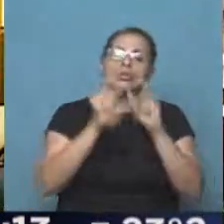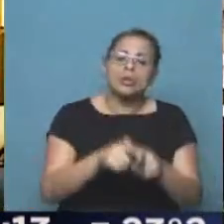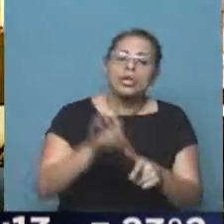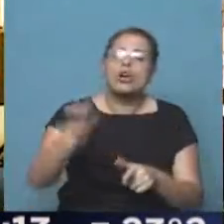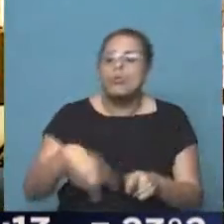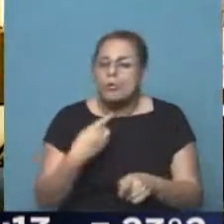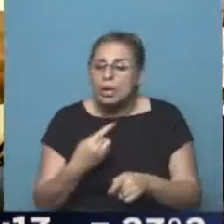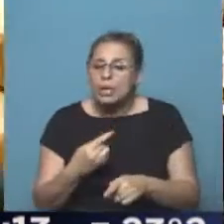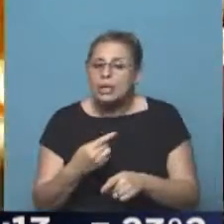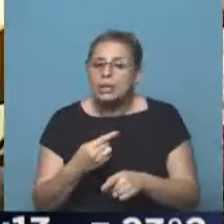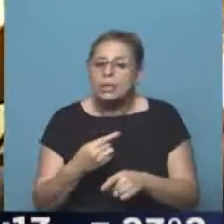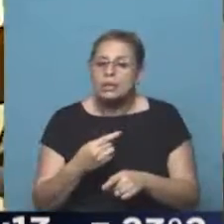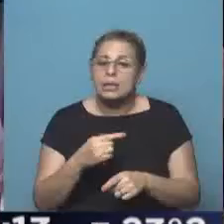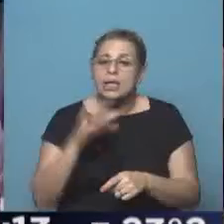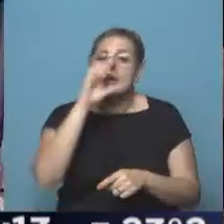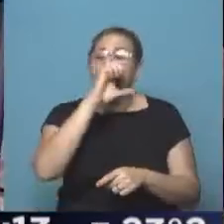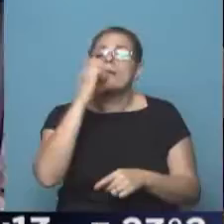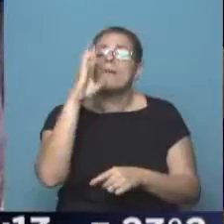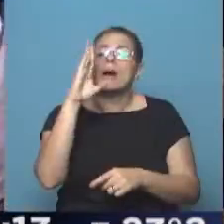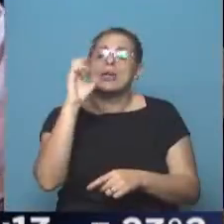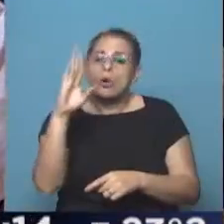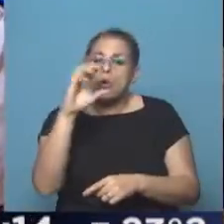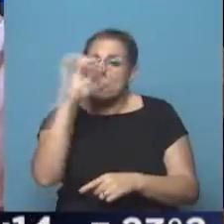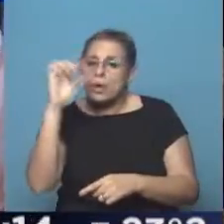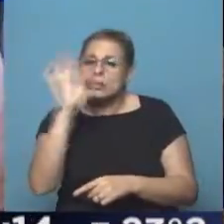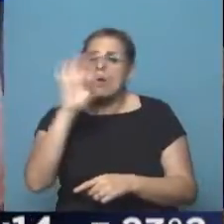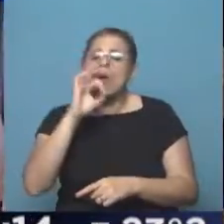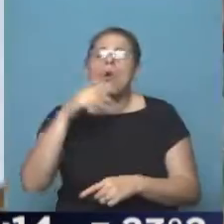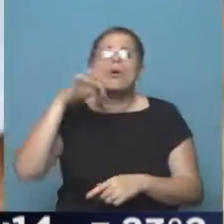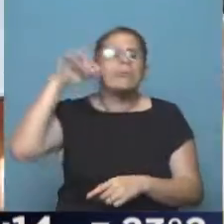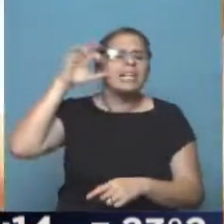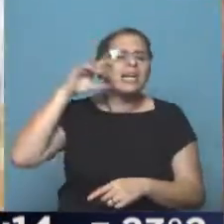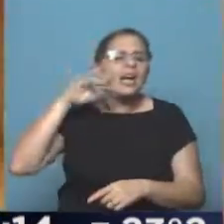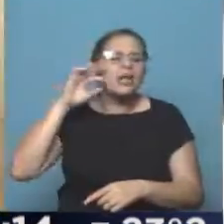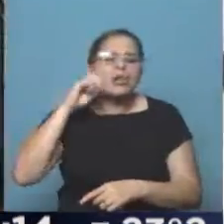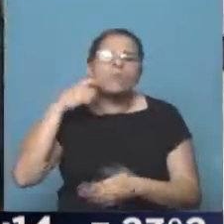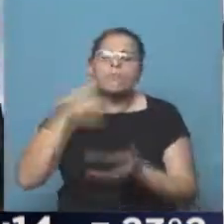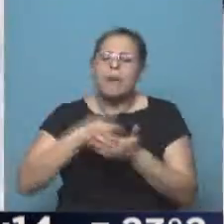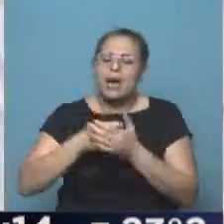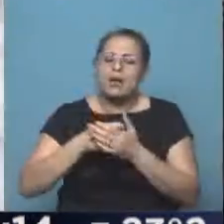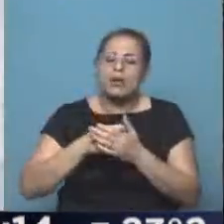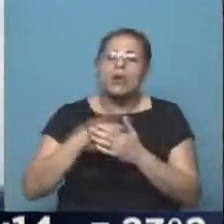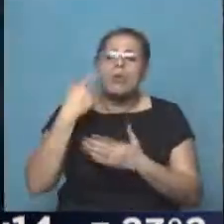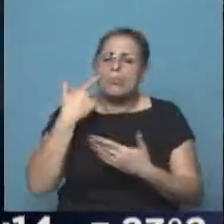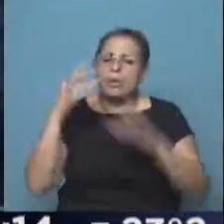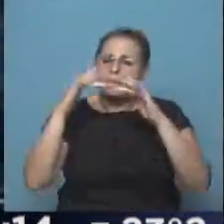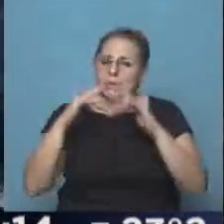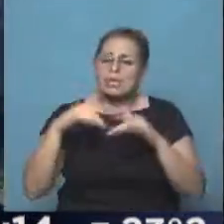de nuestra cuenta bancaria o de Mercado Pago, que eso se puede ver en la página web de la Fundación.